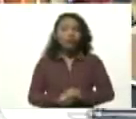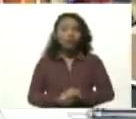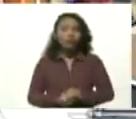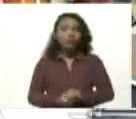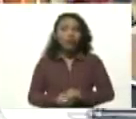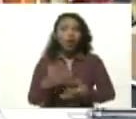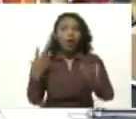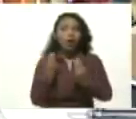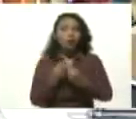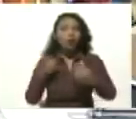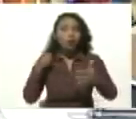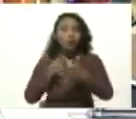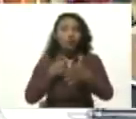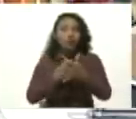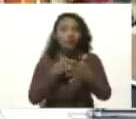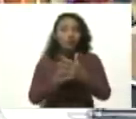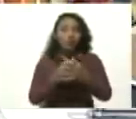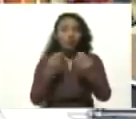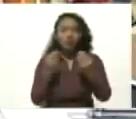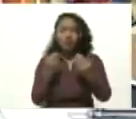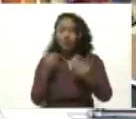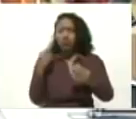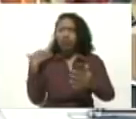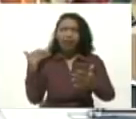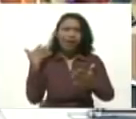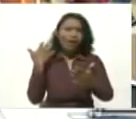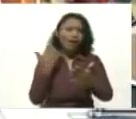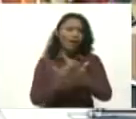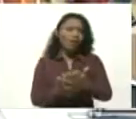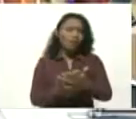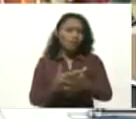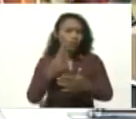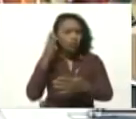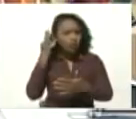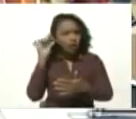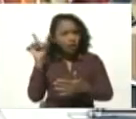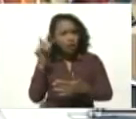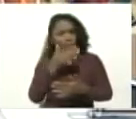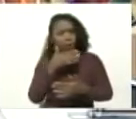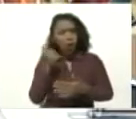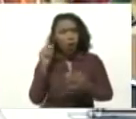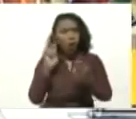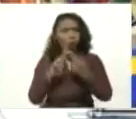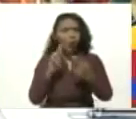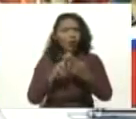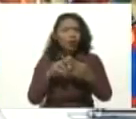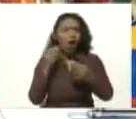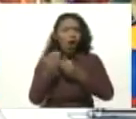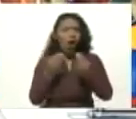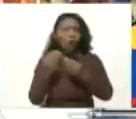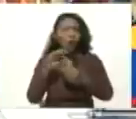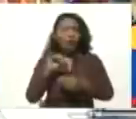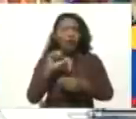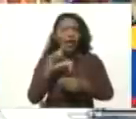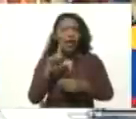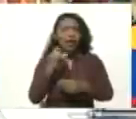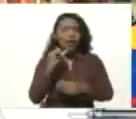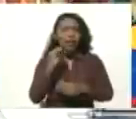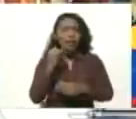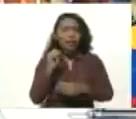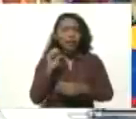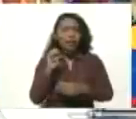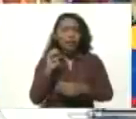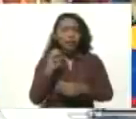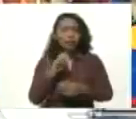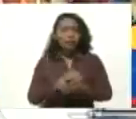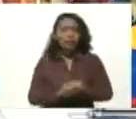de lucha de tanto tiempo, ¿verdad? Yelitza Santaella, mejor conocida como Yelitza la Avanzadora,